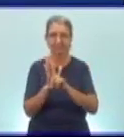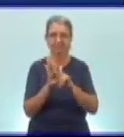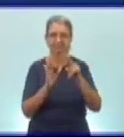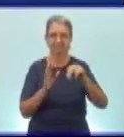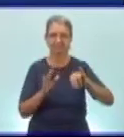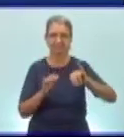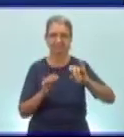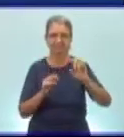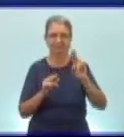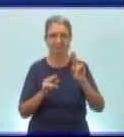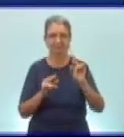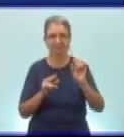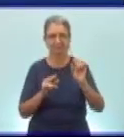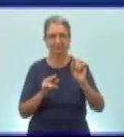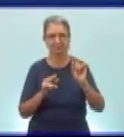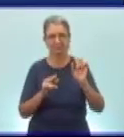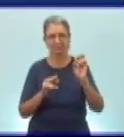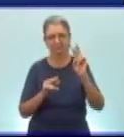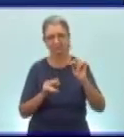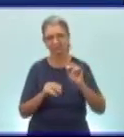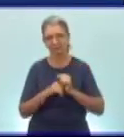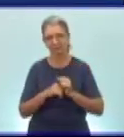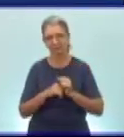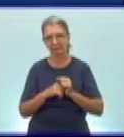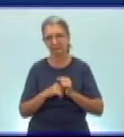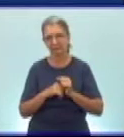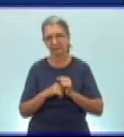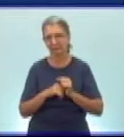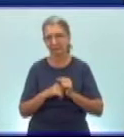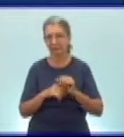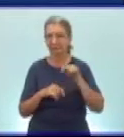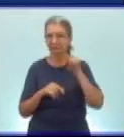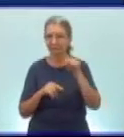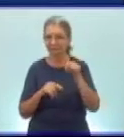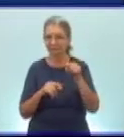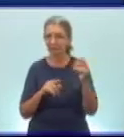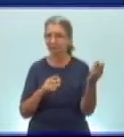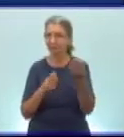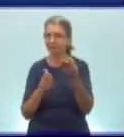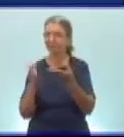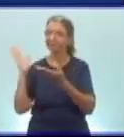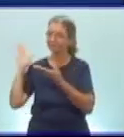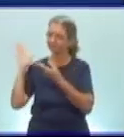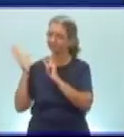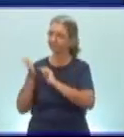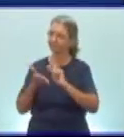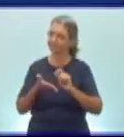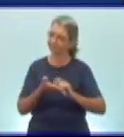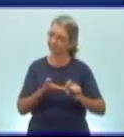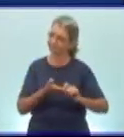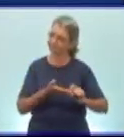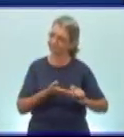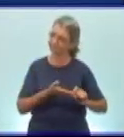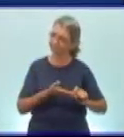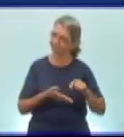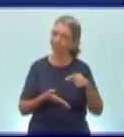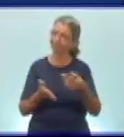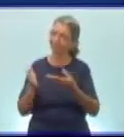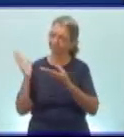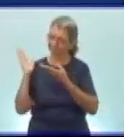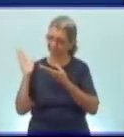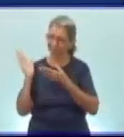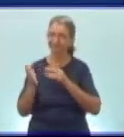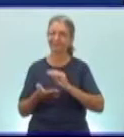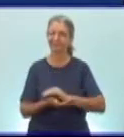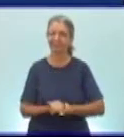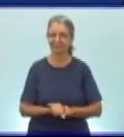del movimiento mecánico. Esa sumatoria de todas las fuerzas igual a masa por aceleración. Recuerden que es un despeje de esta expresión que ya ustedes conocen,